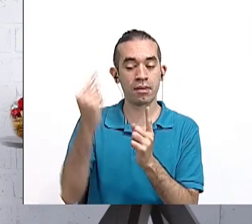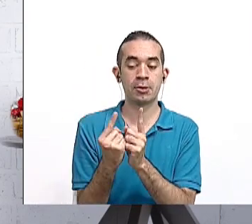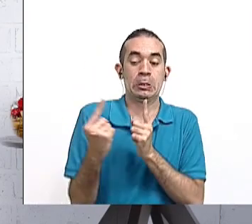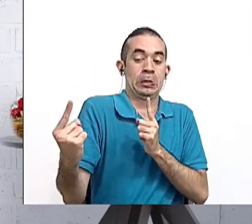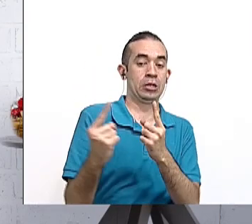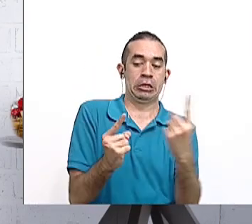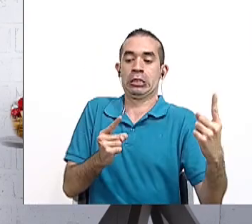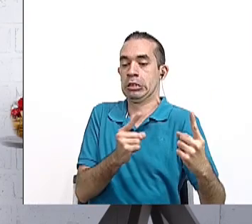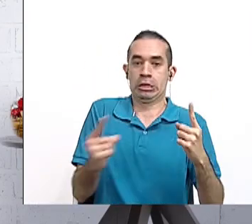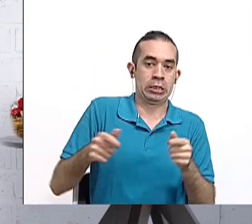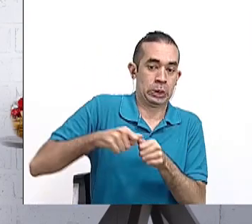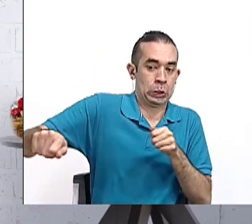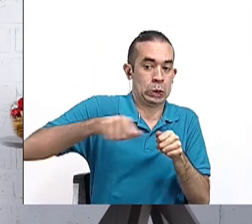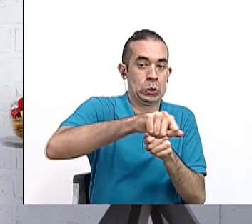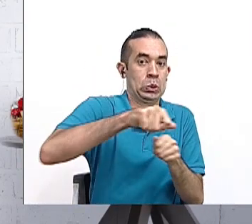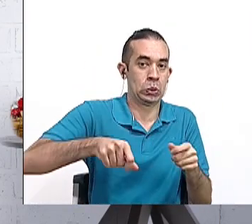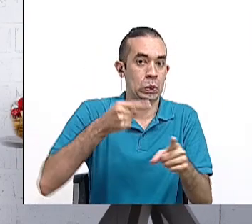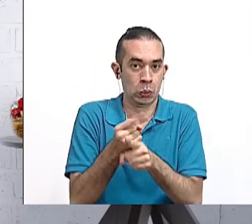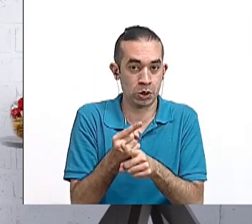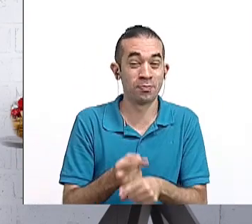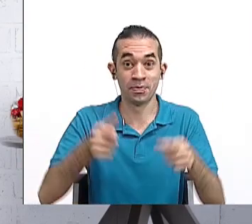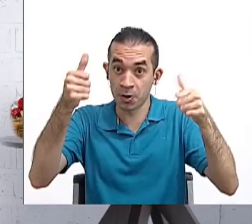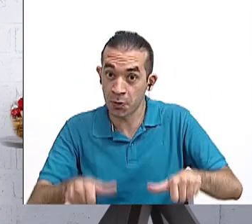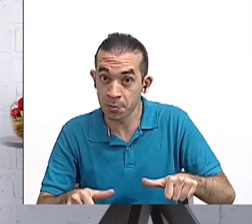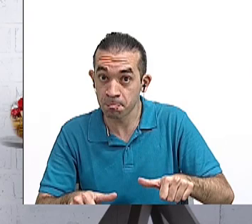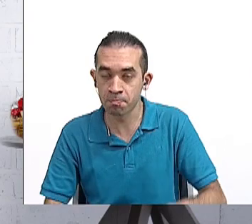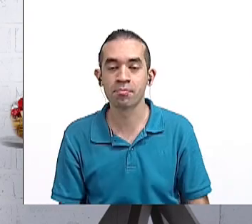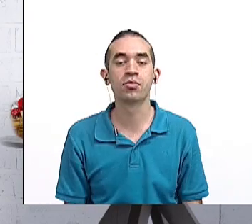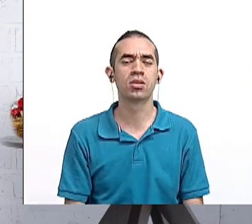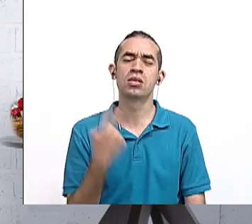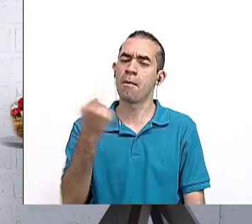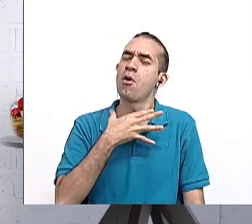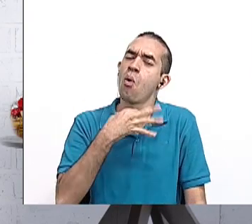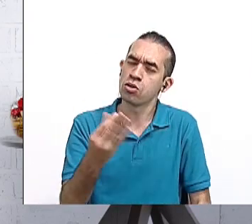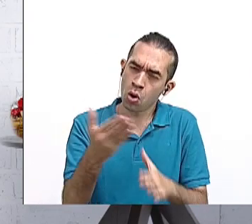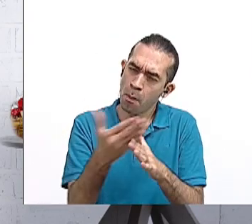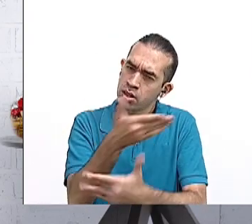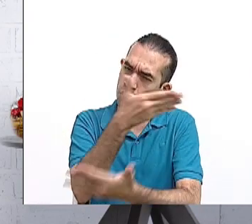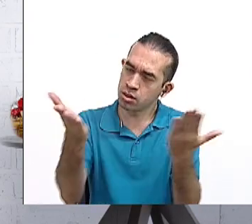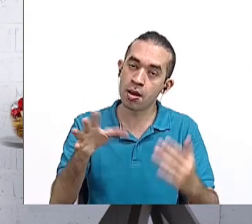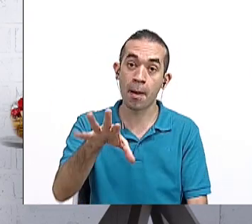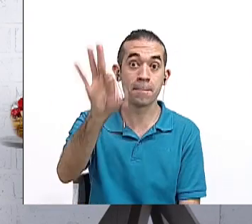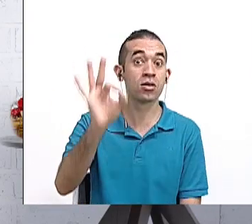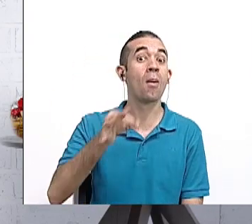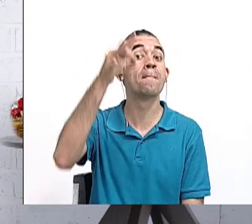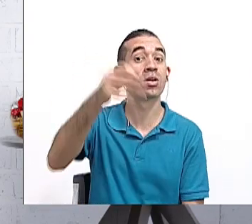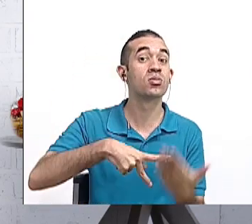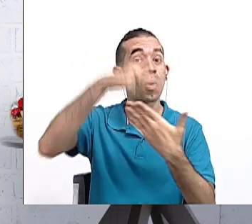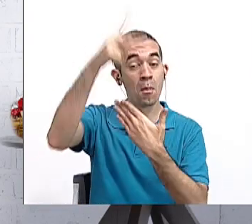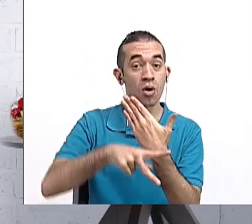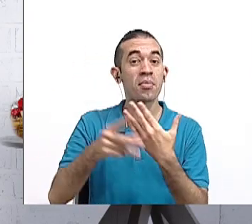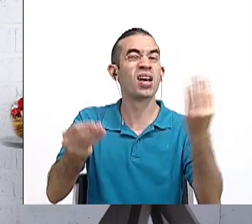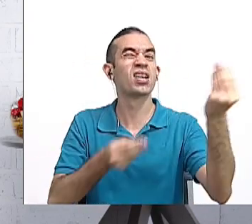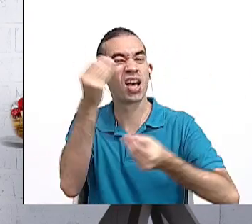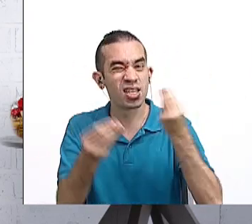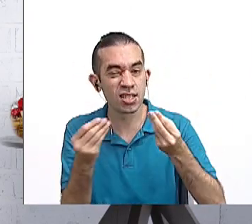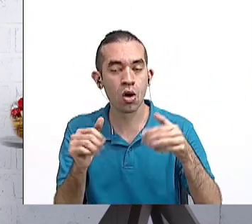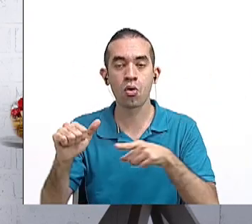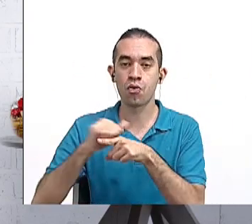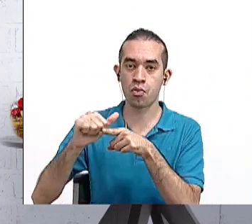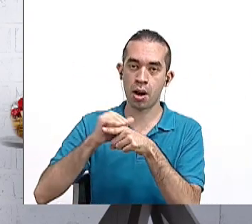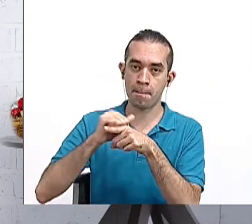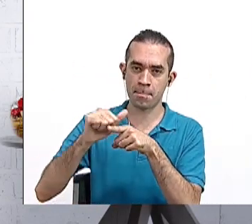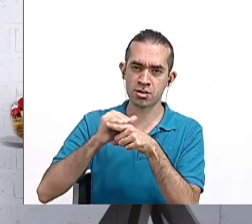debido de acuerdo para mí siempre ha sido un gusto compartir con ustedes los invito para el próximo programa vamos a hacer lo que es un repasito